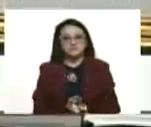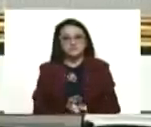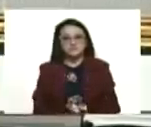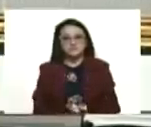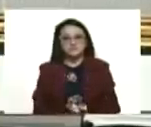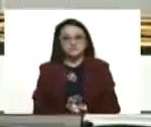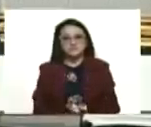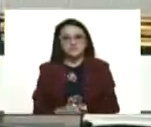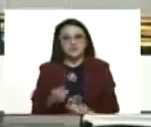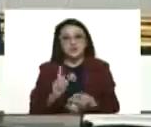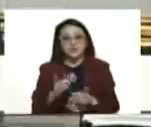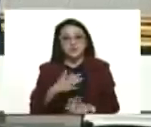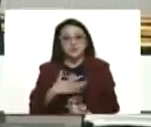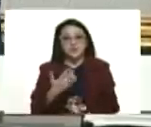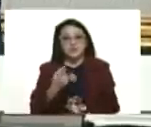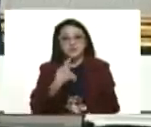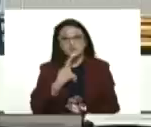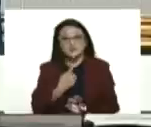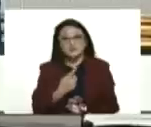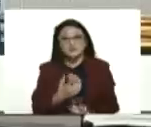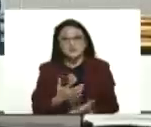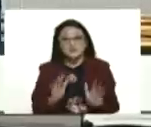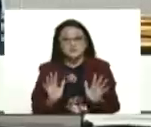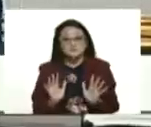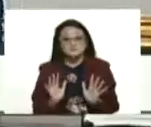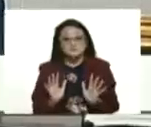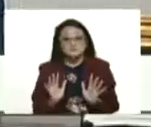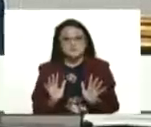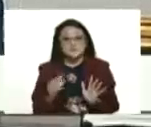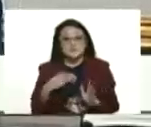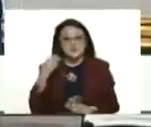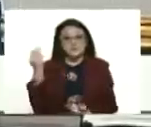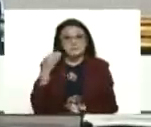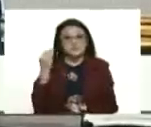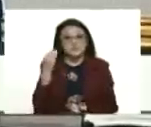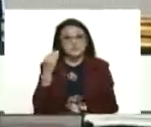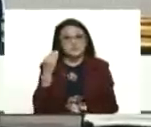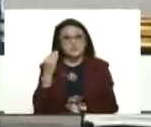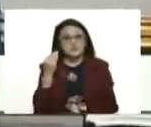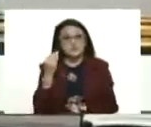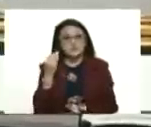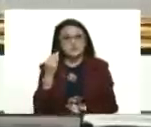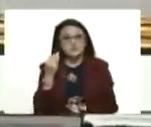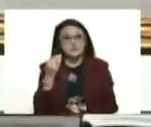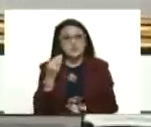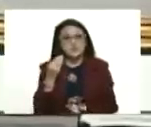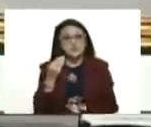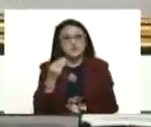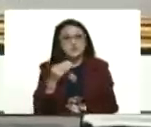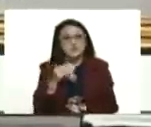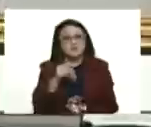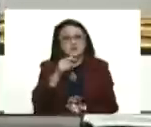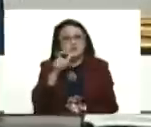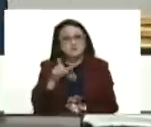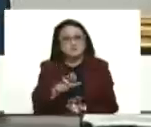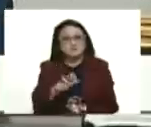Algunos pueden considerar, o podían, ya yo creo que sería alguien que está extrañado de la realidad,